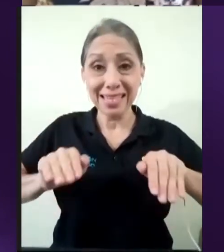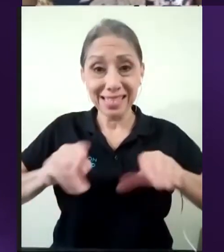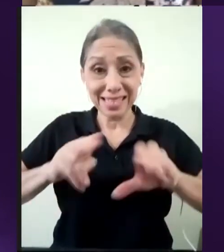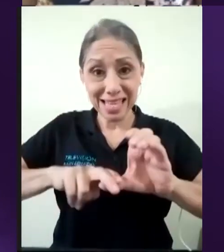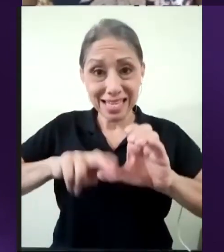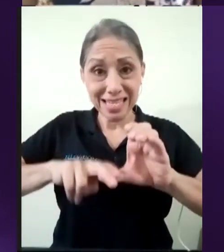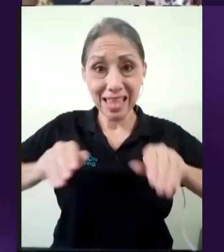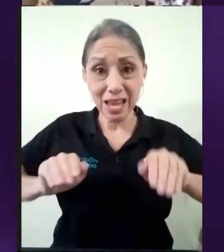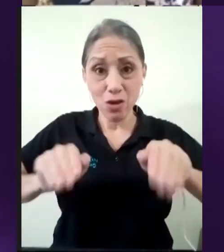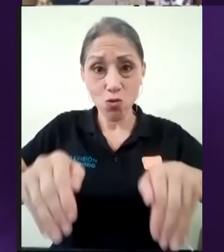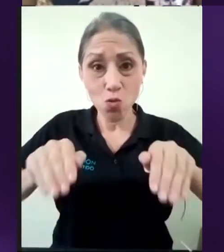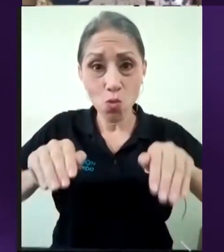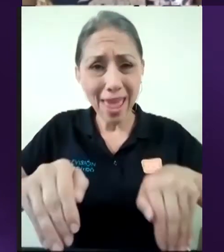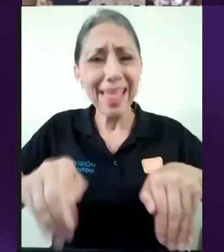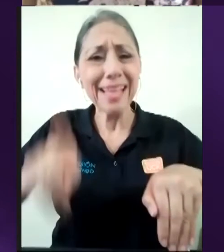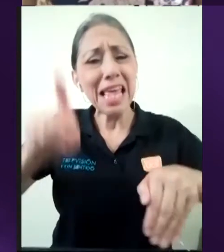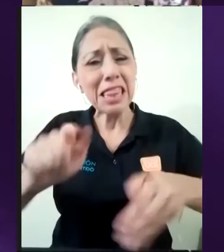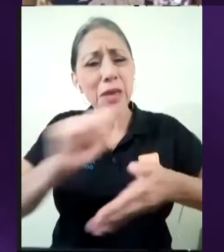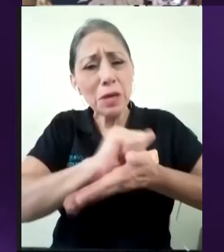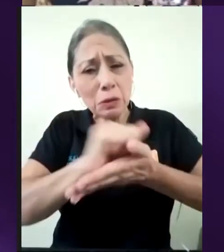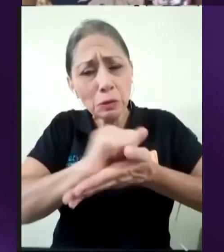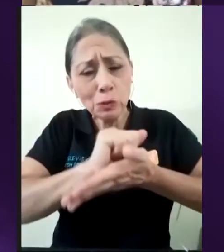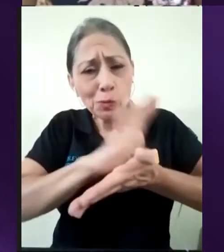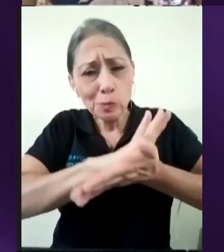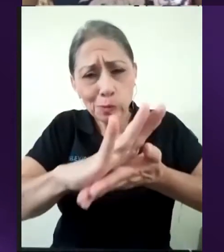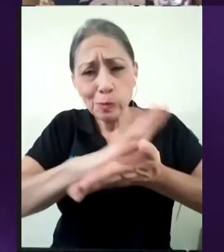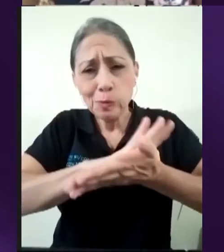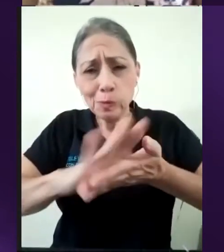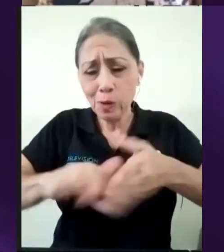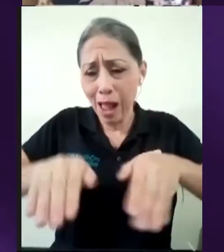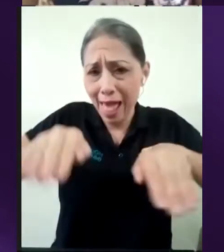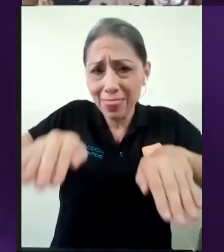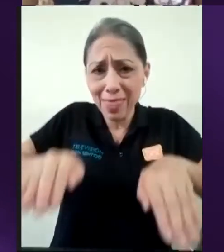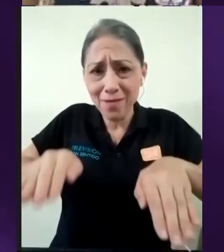sus antebrazos, las ruedas, donde